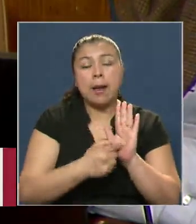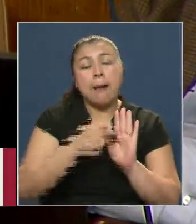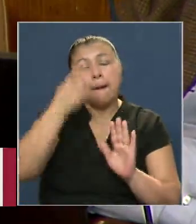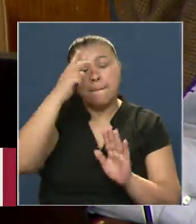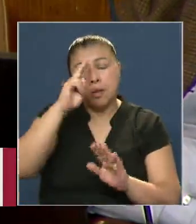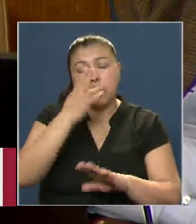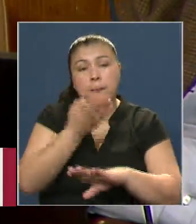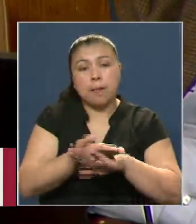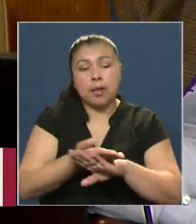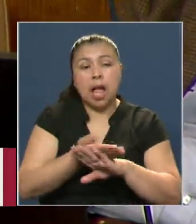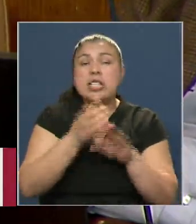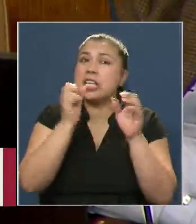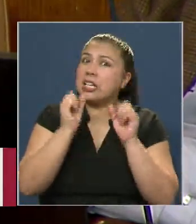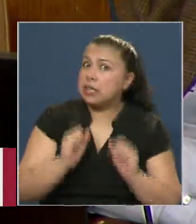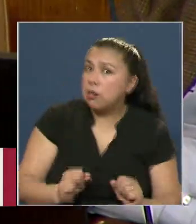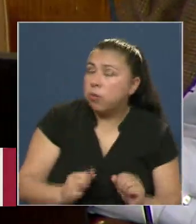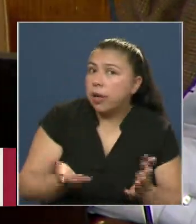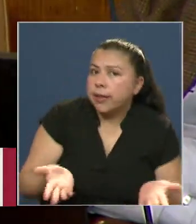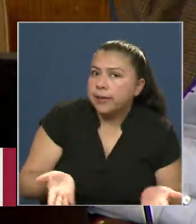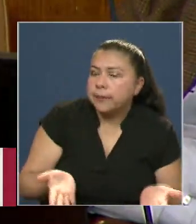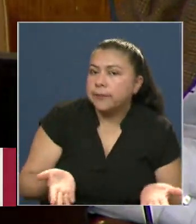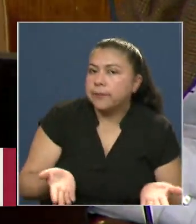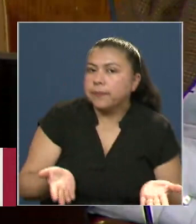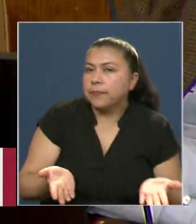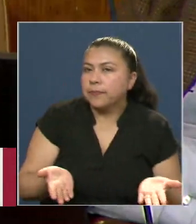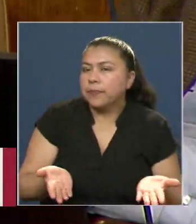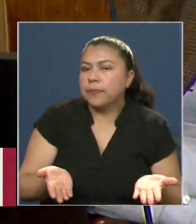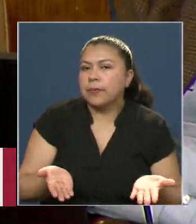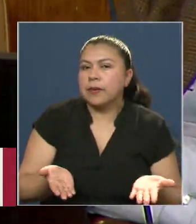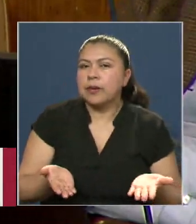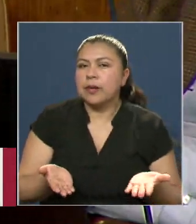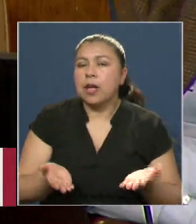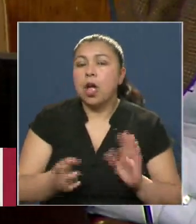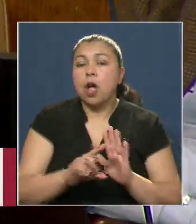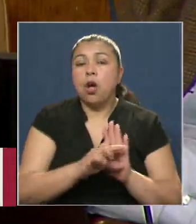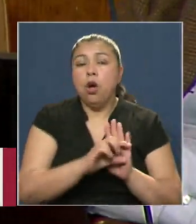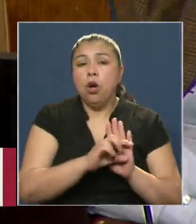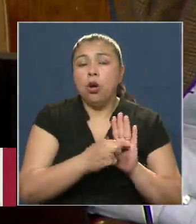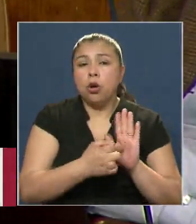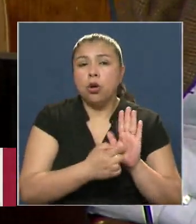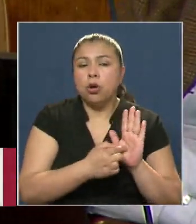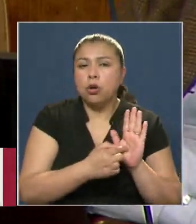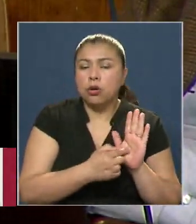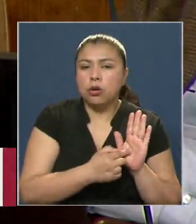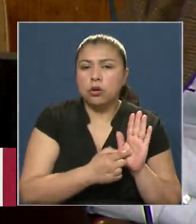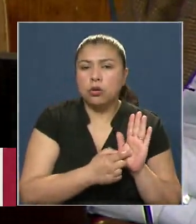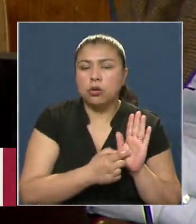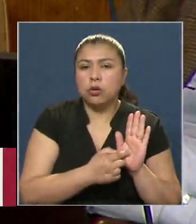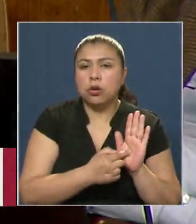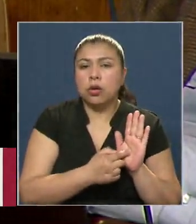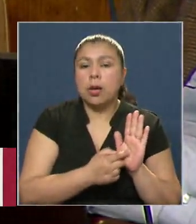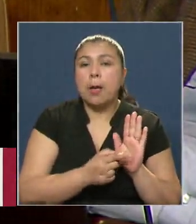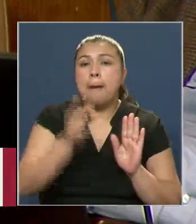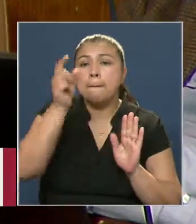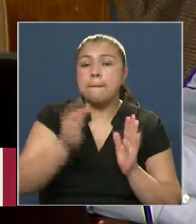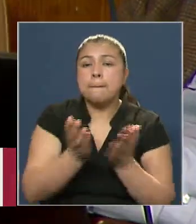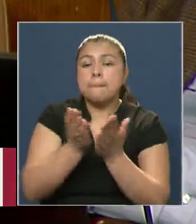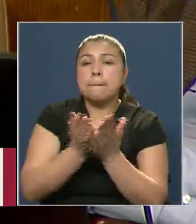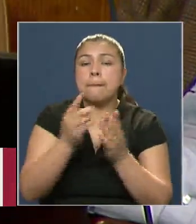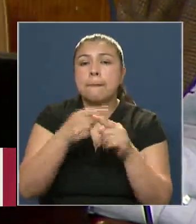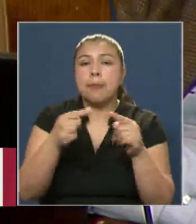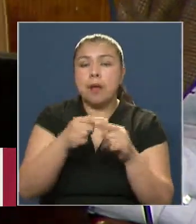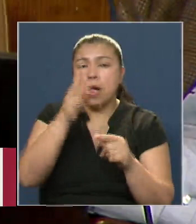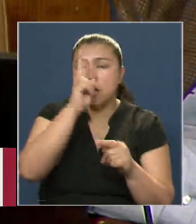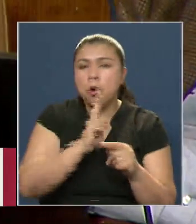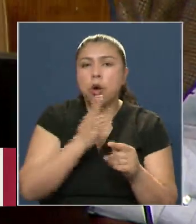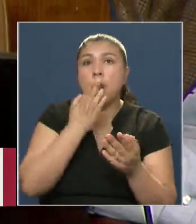que, si es que se puede, poner en alguna parte la clase media, así como se colocan los